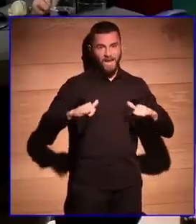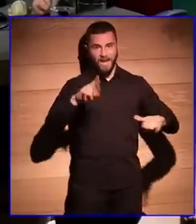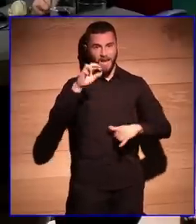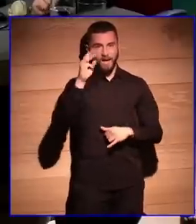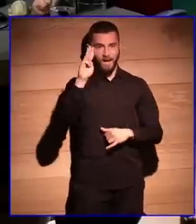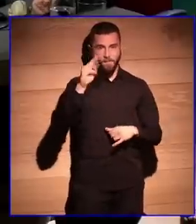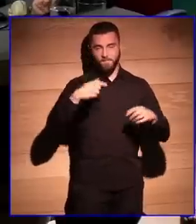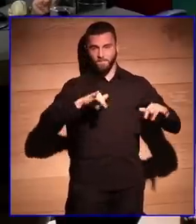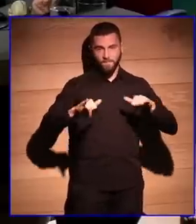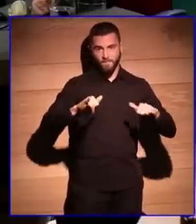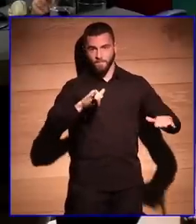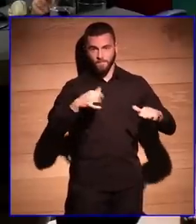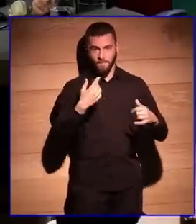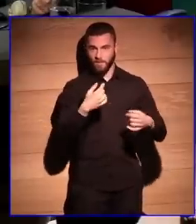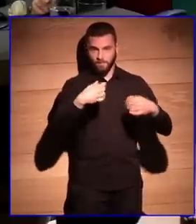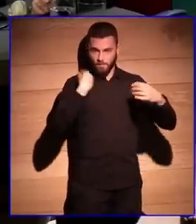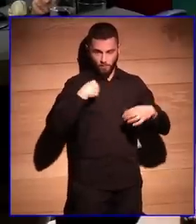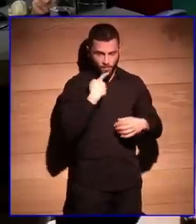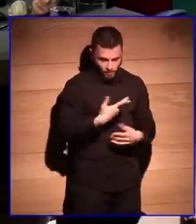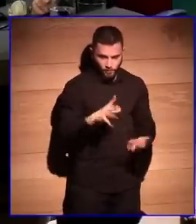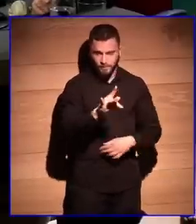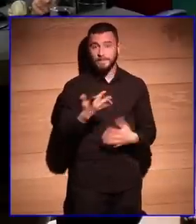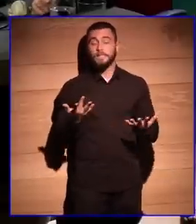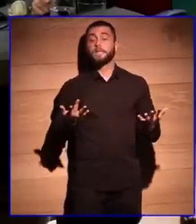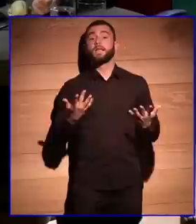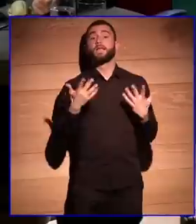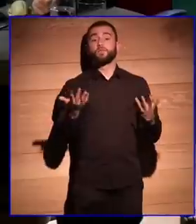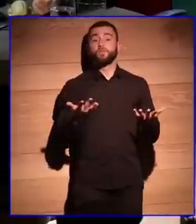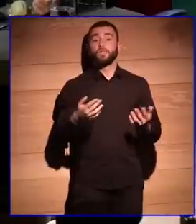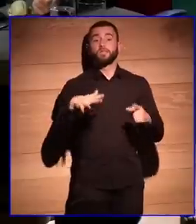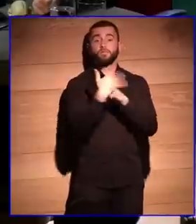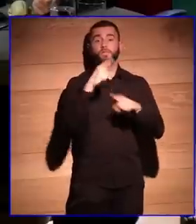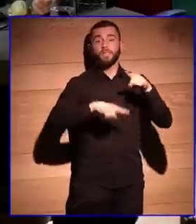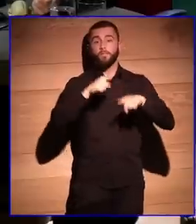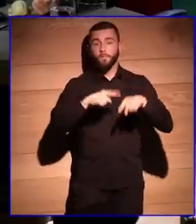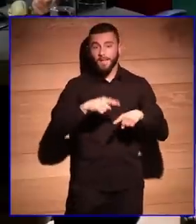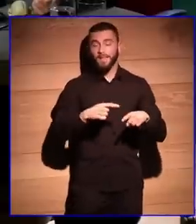precisamente. Y nuevamente todo también depende de su, no solo de su contexto,